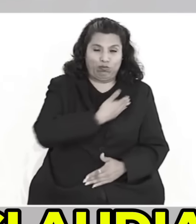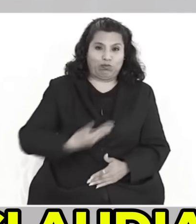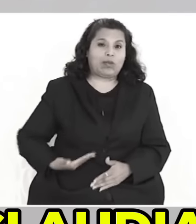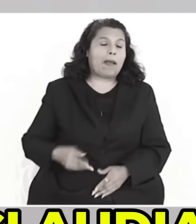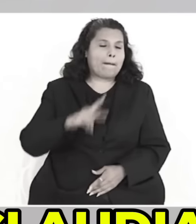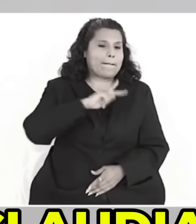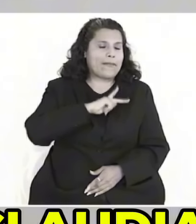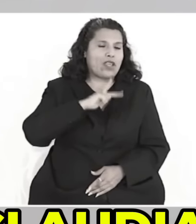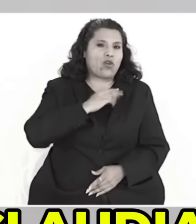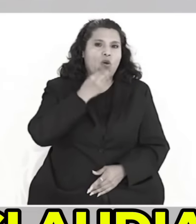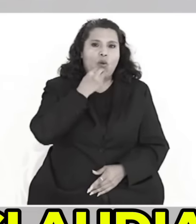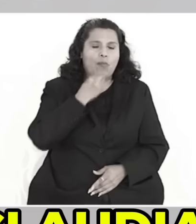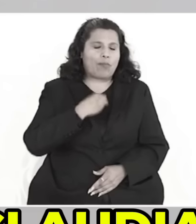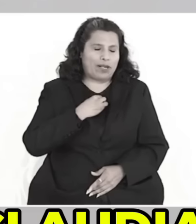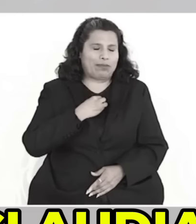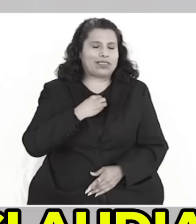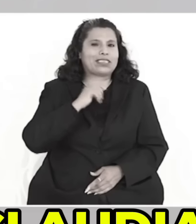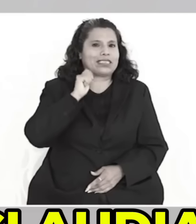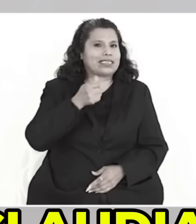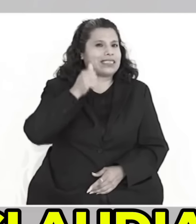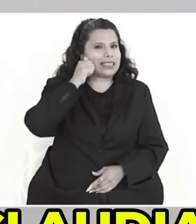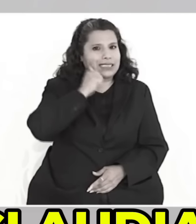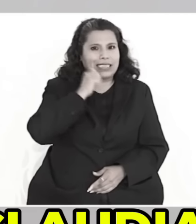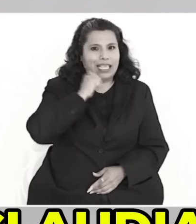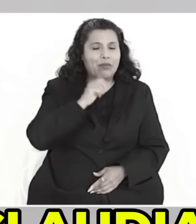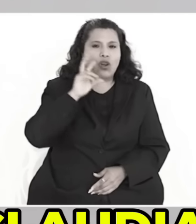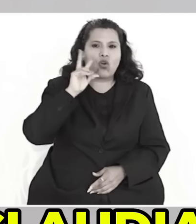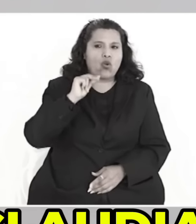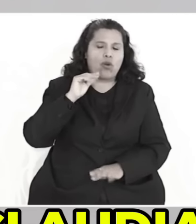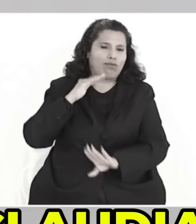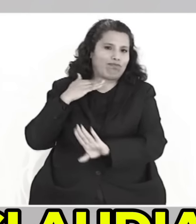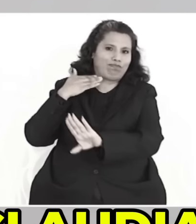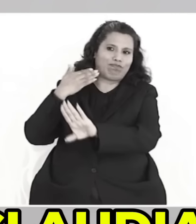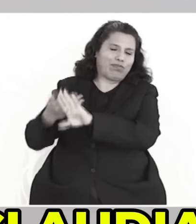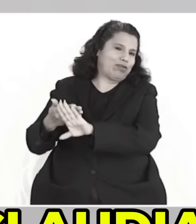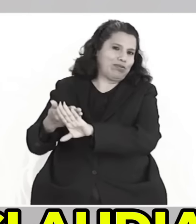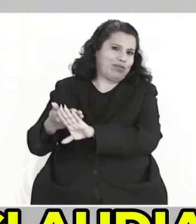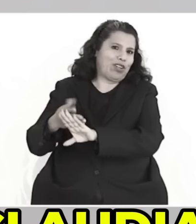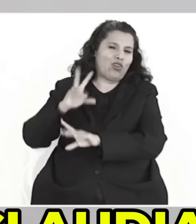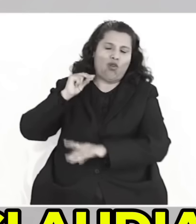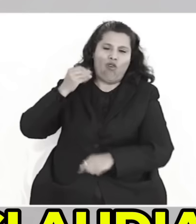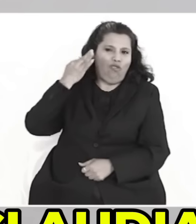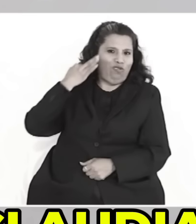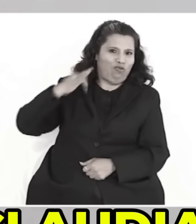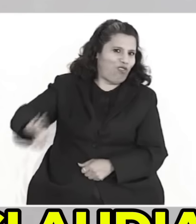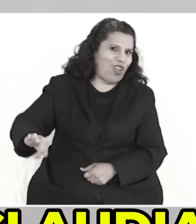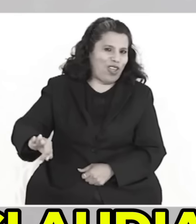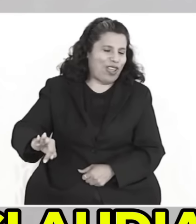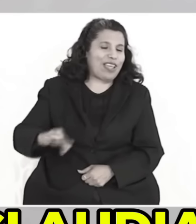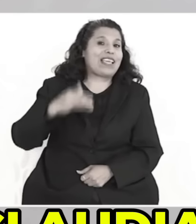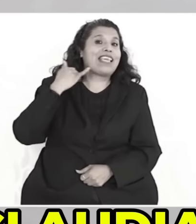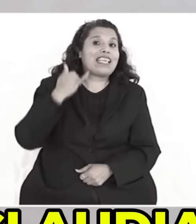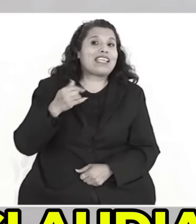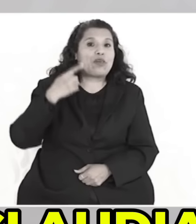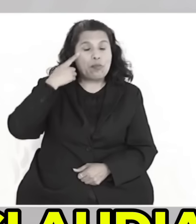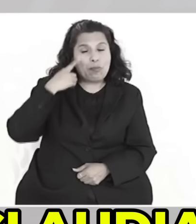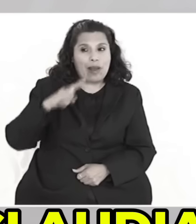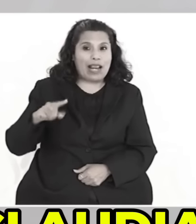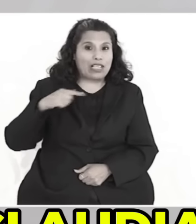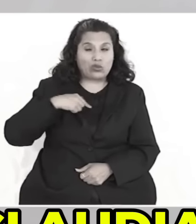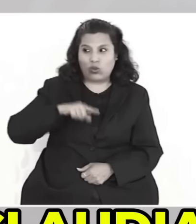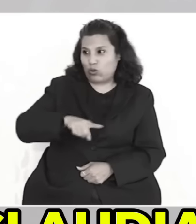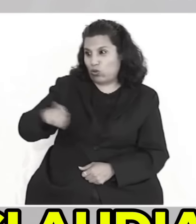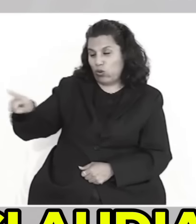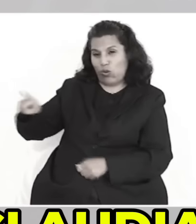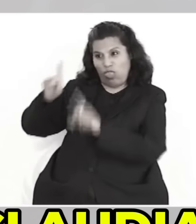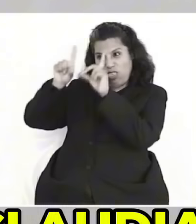es y siempre será no traicionar nuestros principios y nunca traicionar al pueblo de